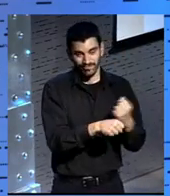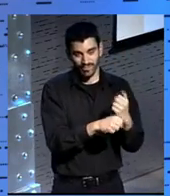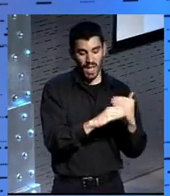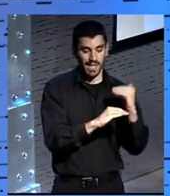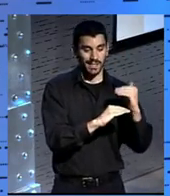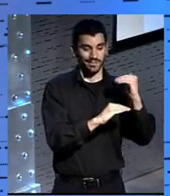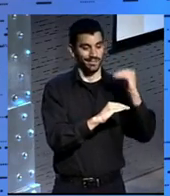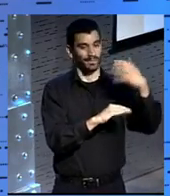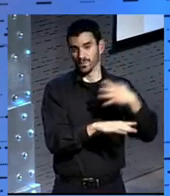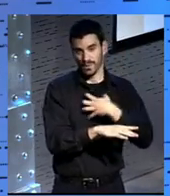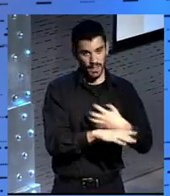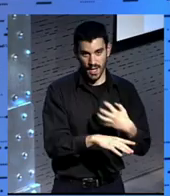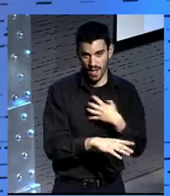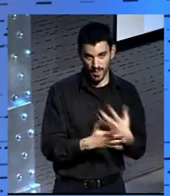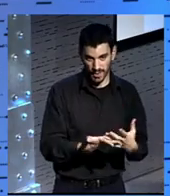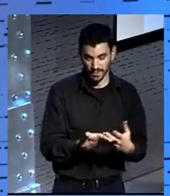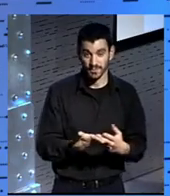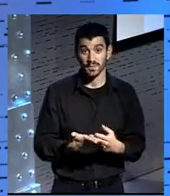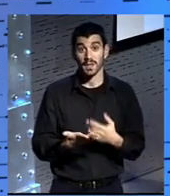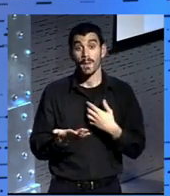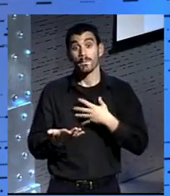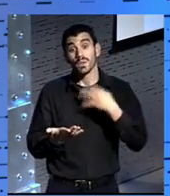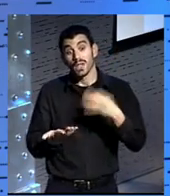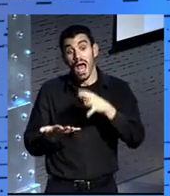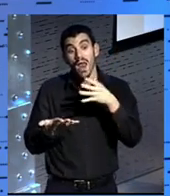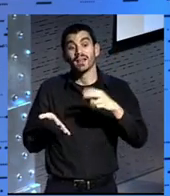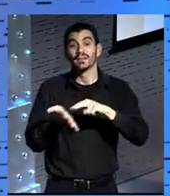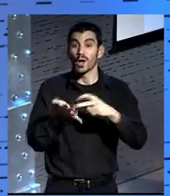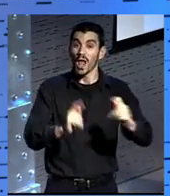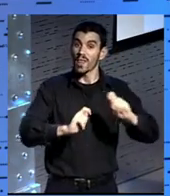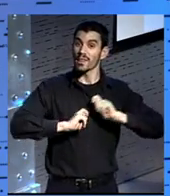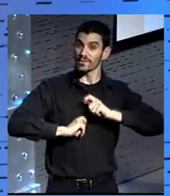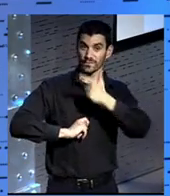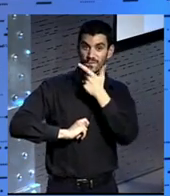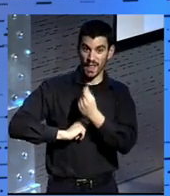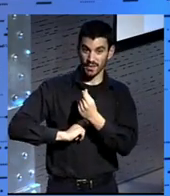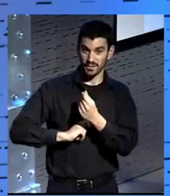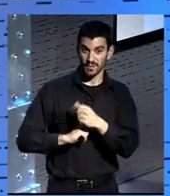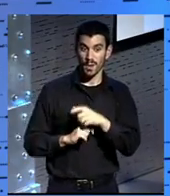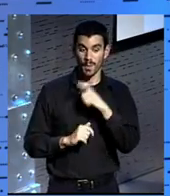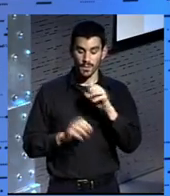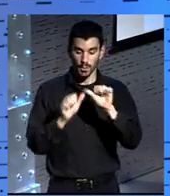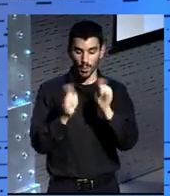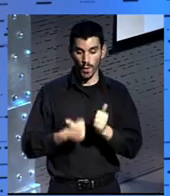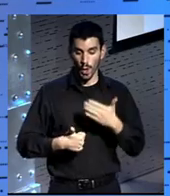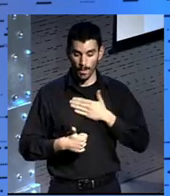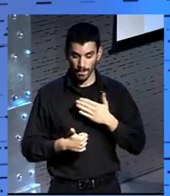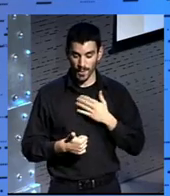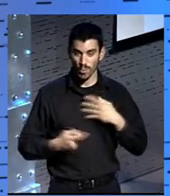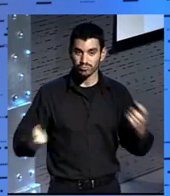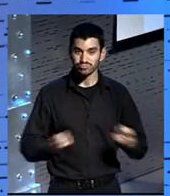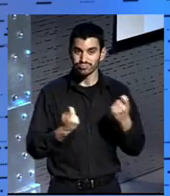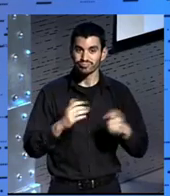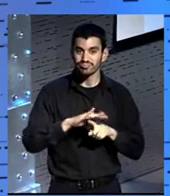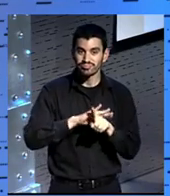¿no? Y a lo mejor eso es lo que ahora la tecnología nos pone más fácil, hacer más escalable un modelo de negocio que está muy orientado